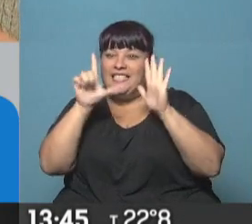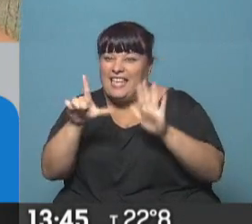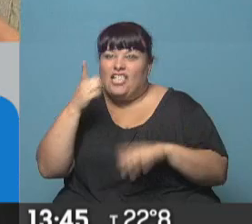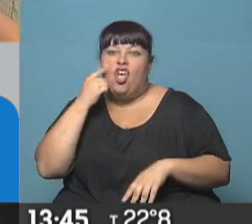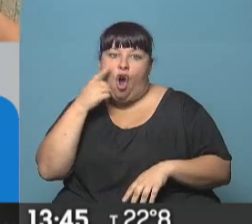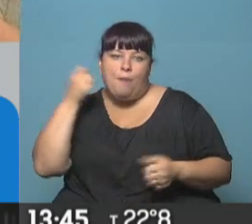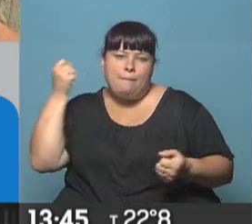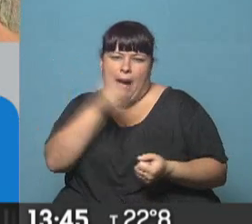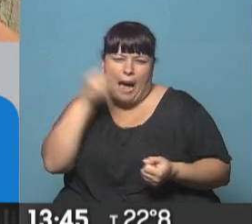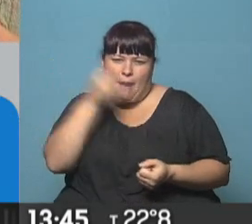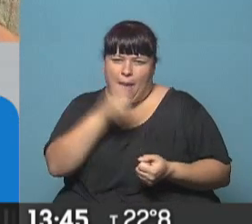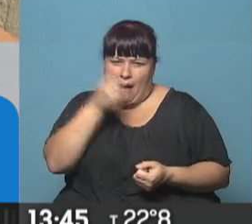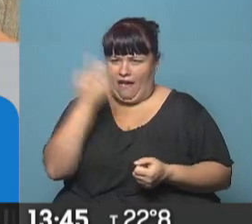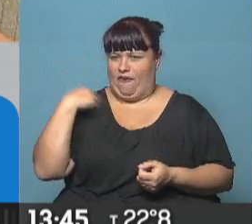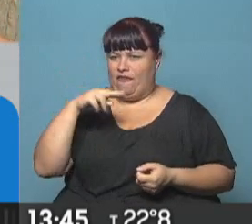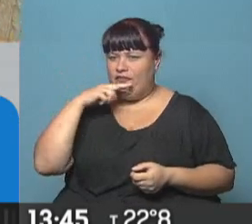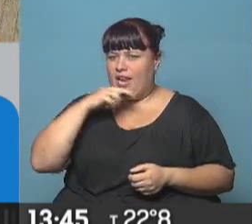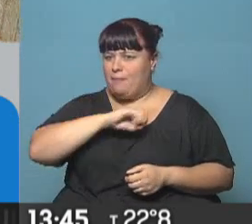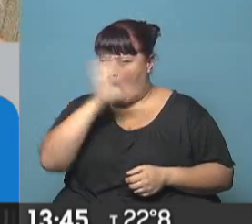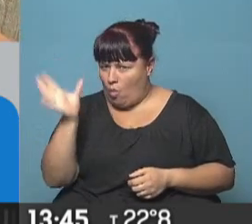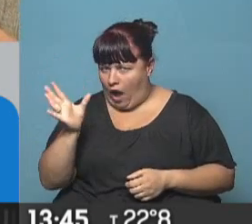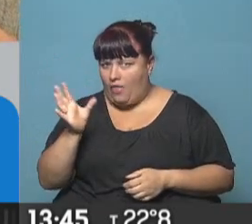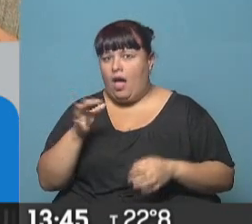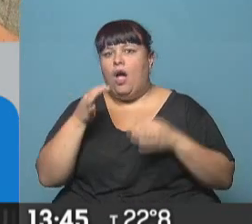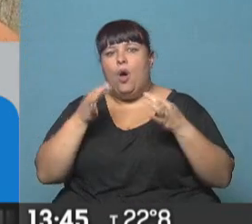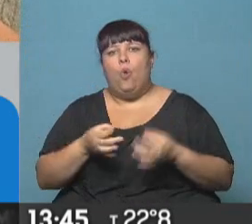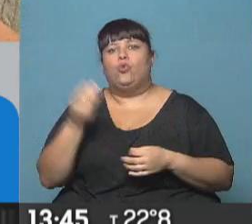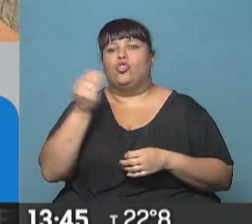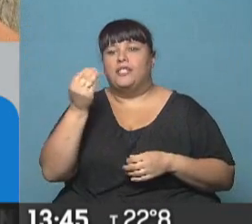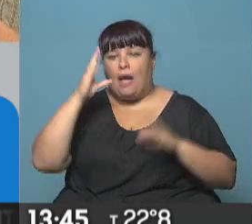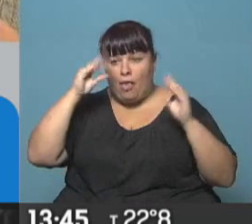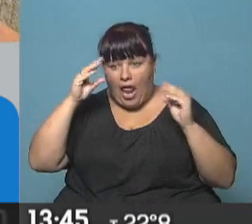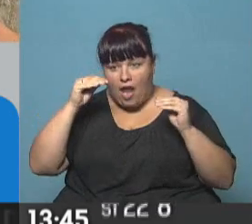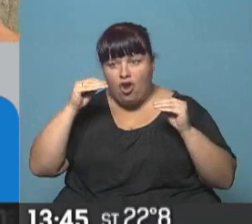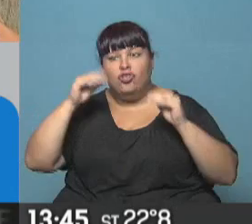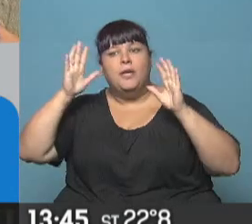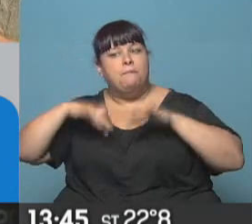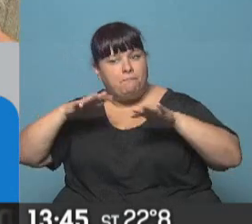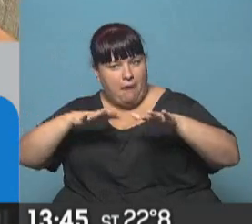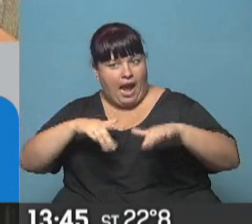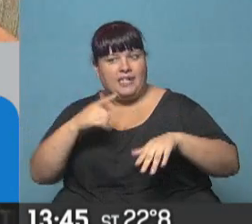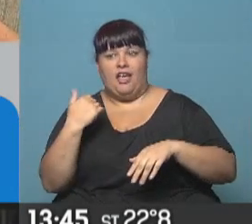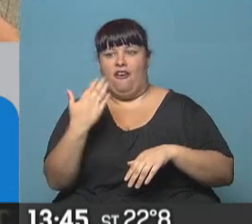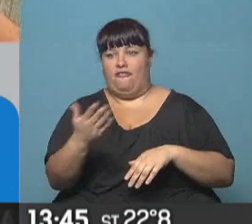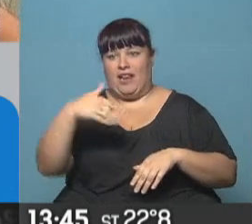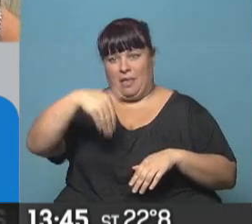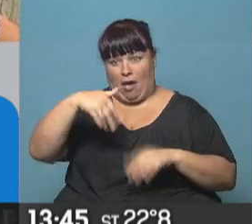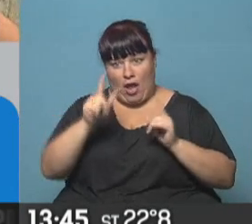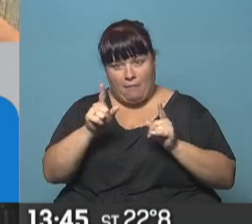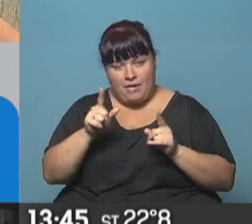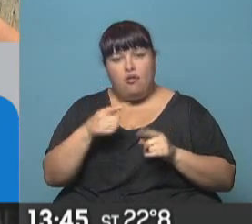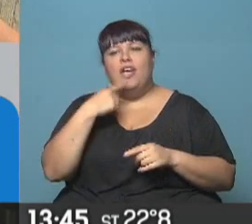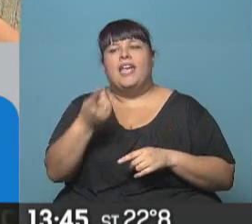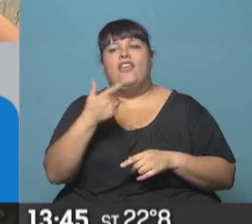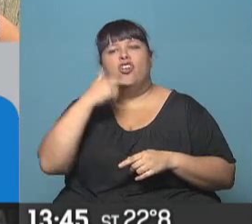hombres que lo atacaron el viernes a la madrugada. A propósito, el sábado por la noche hubo una marcha frente al McDonald's y esto